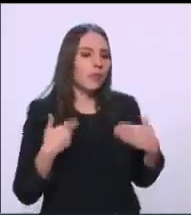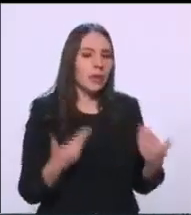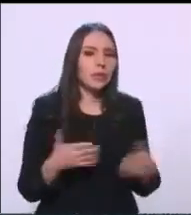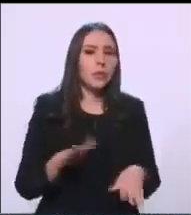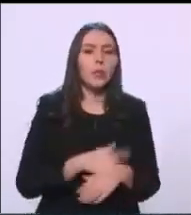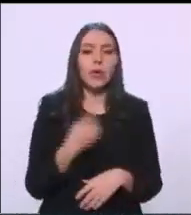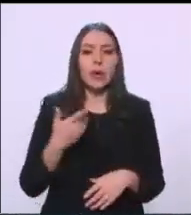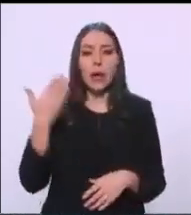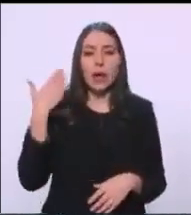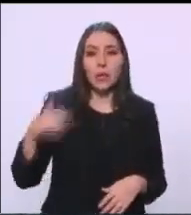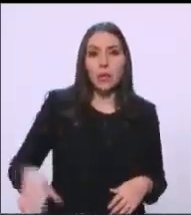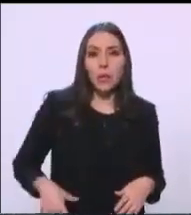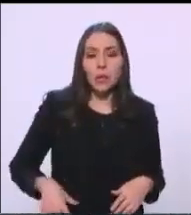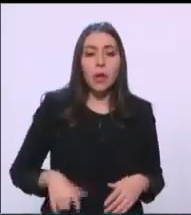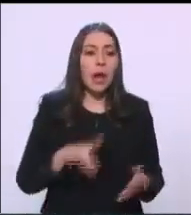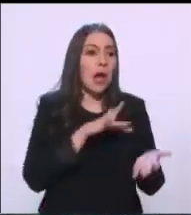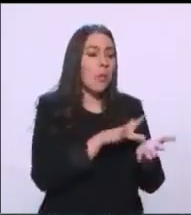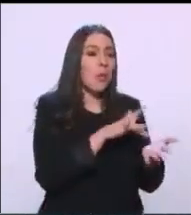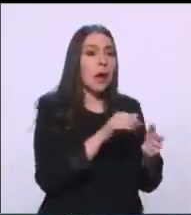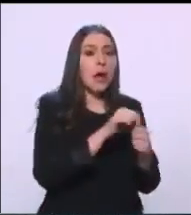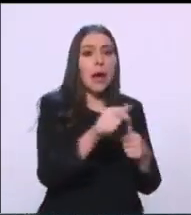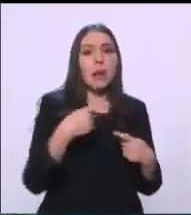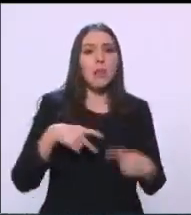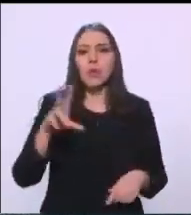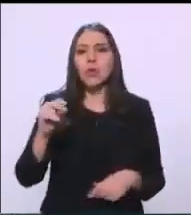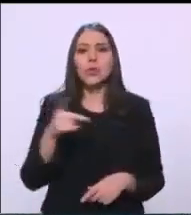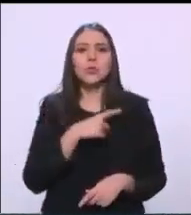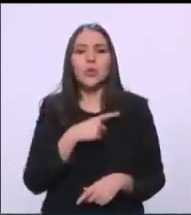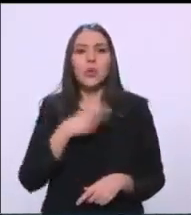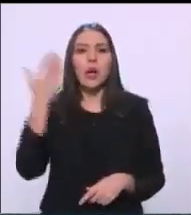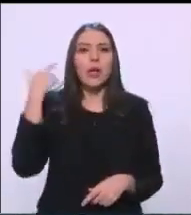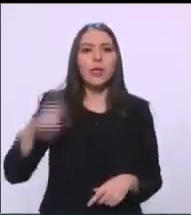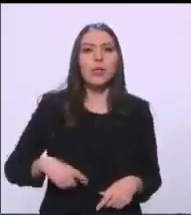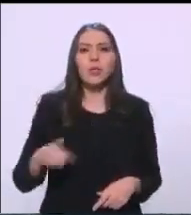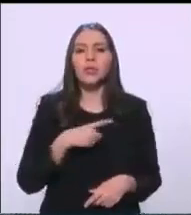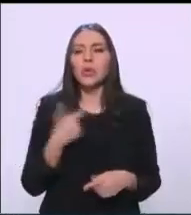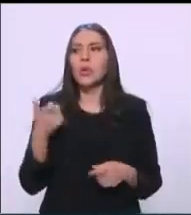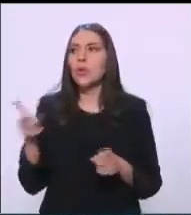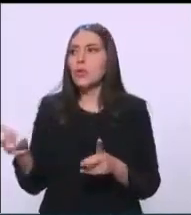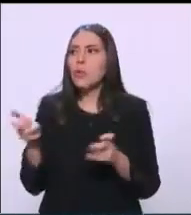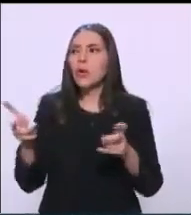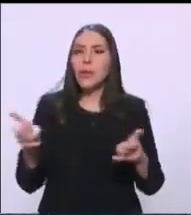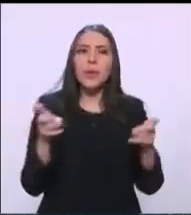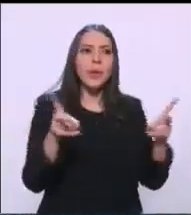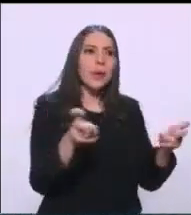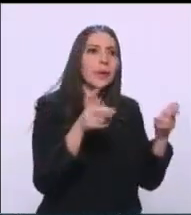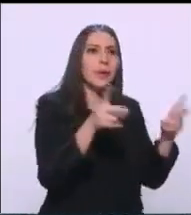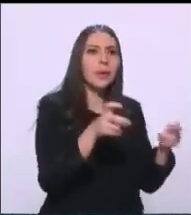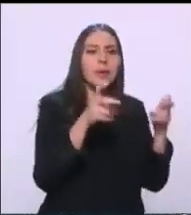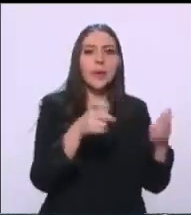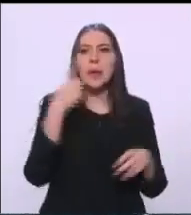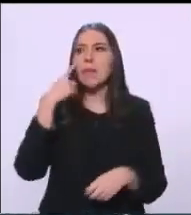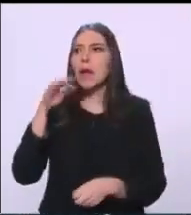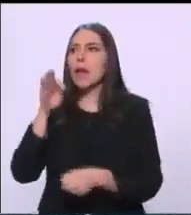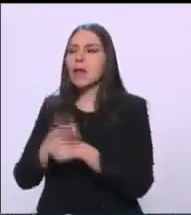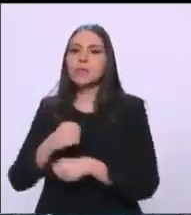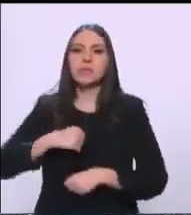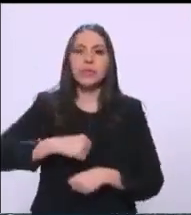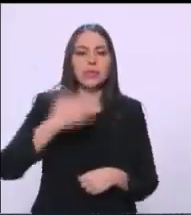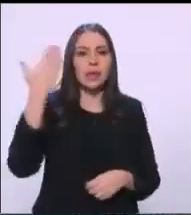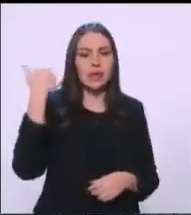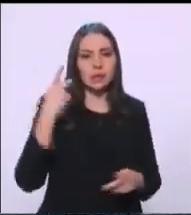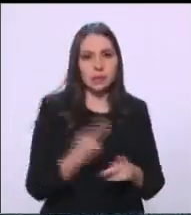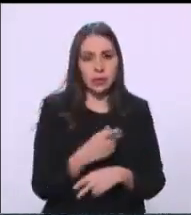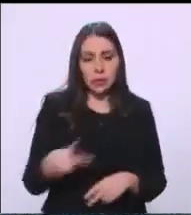para justamente ver el bienestar de la sociedad, sino estaba hecho para robar, y en esencia así es un Estado cooptado para robar, para el privilegio. Entonces me parece que